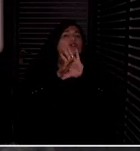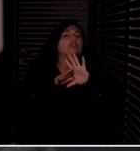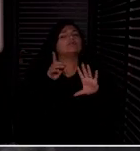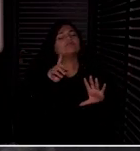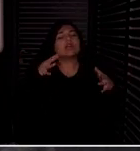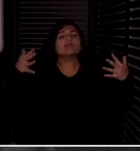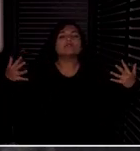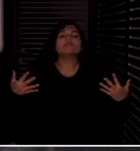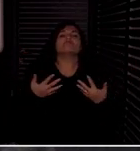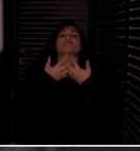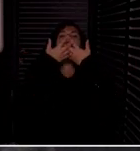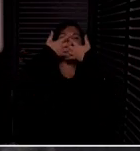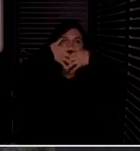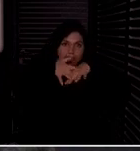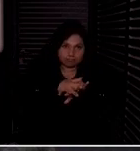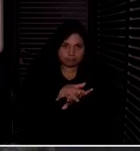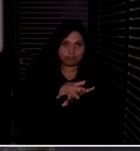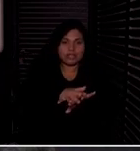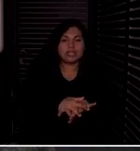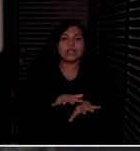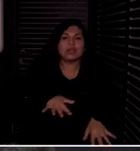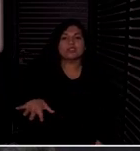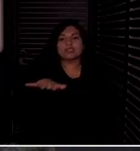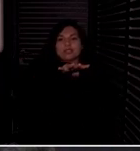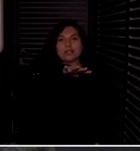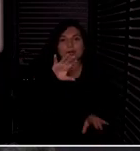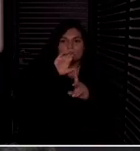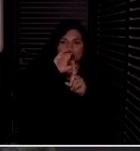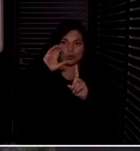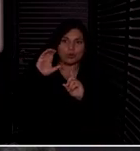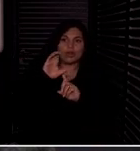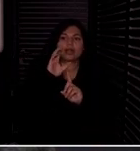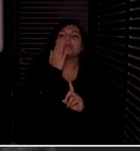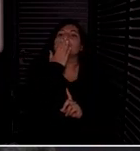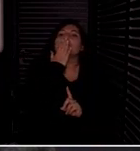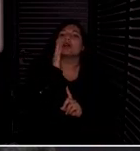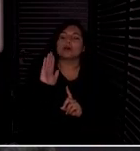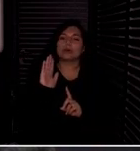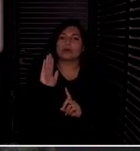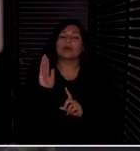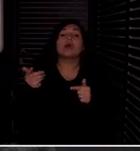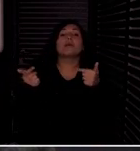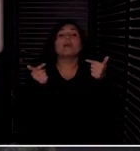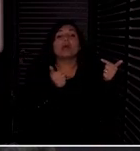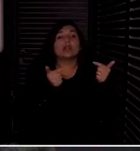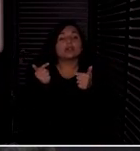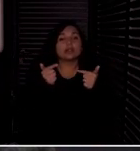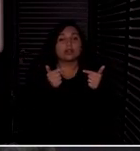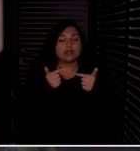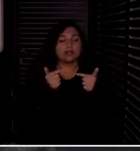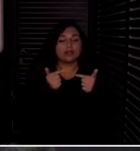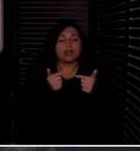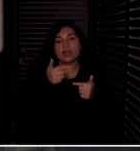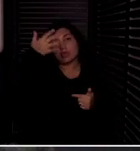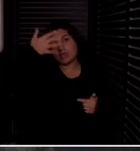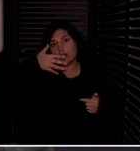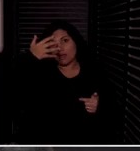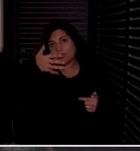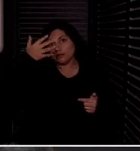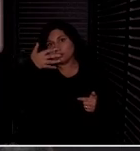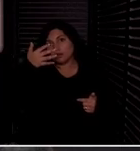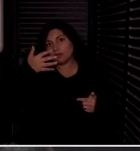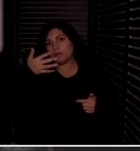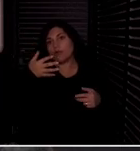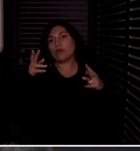de integración y de ecosistemas culturales. Es decir, plantear la política de lo televisivo en términos de regulación